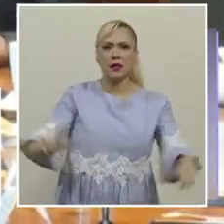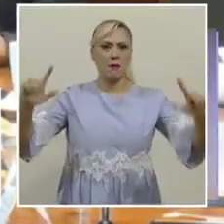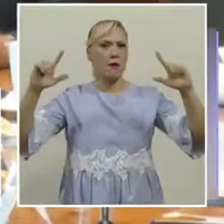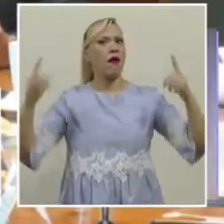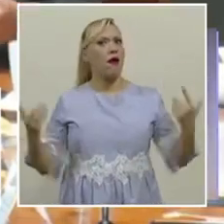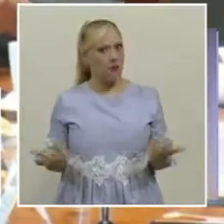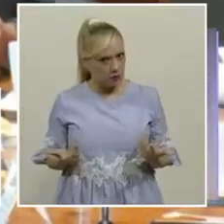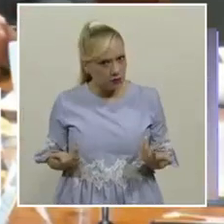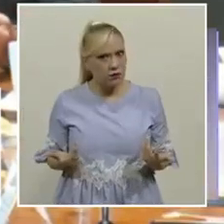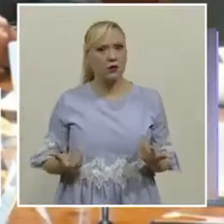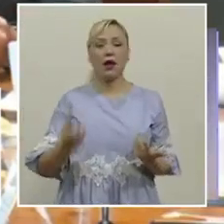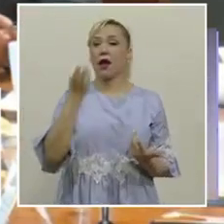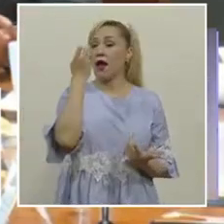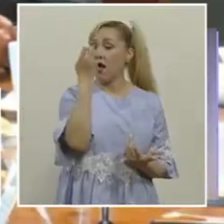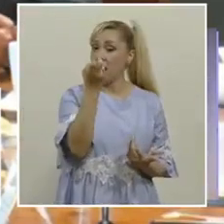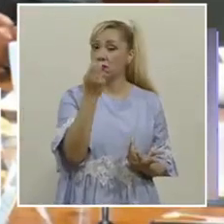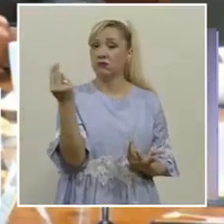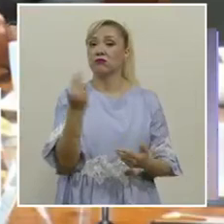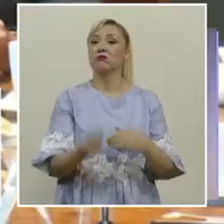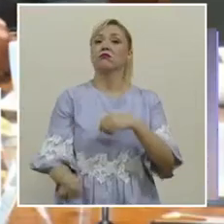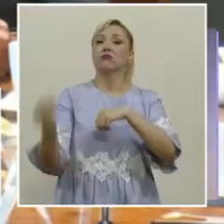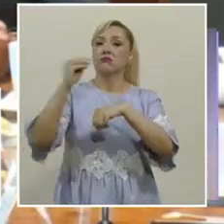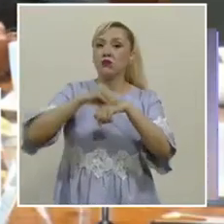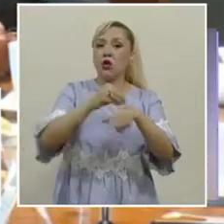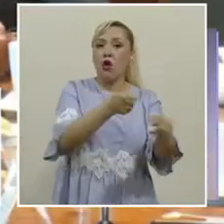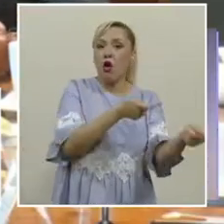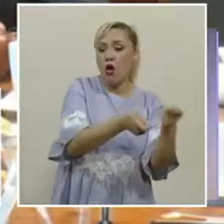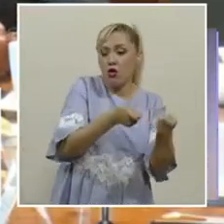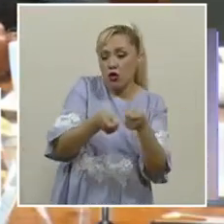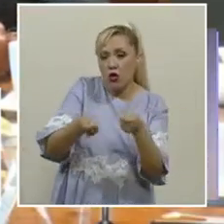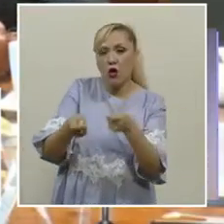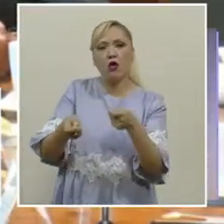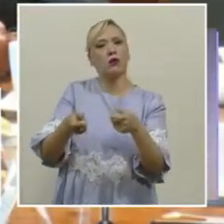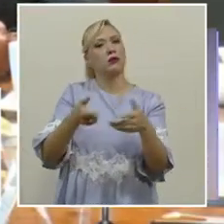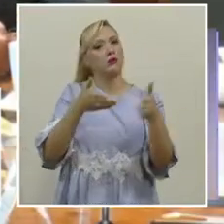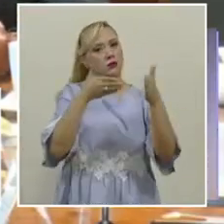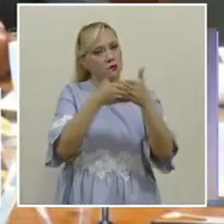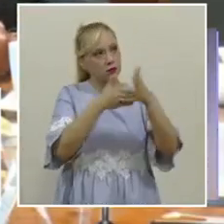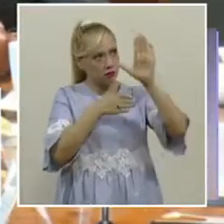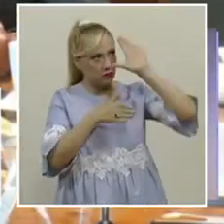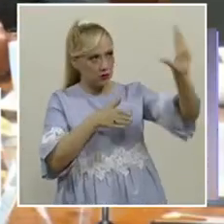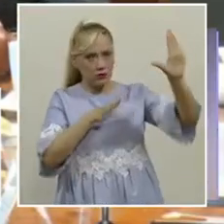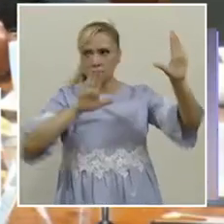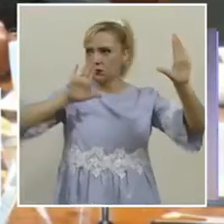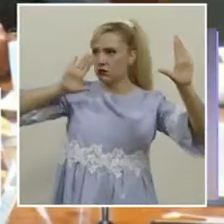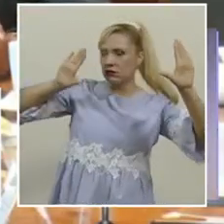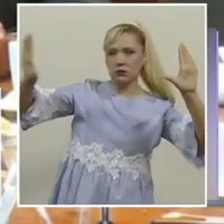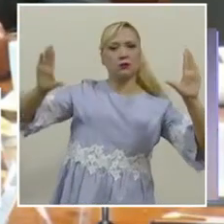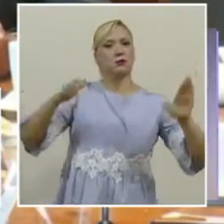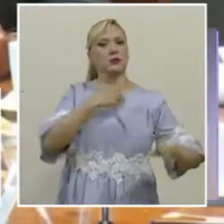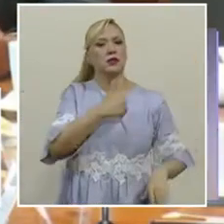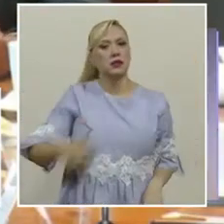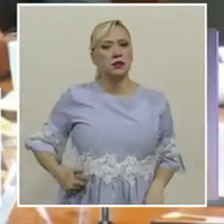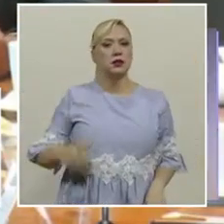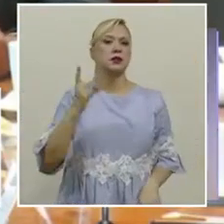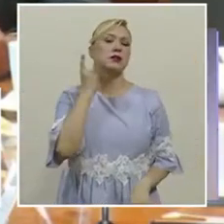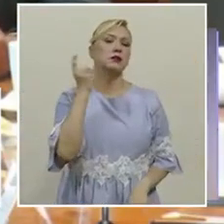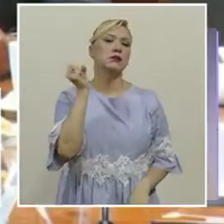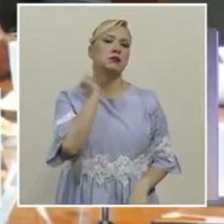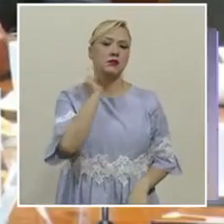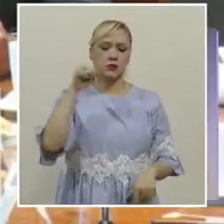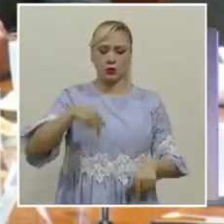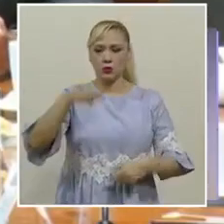ha sido necesario establecer controles y límites al poder público. Uno de estos controles es